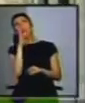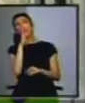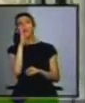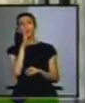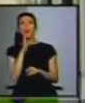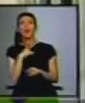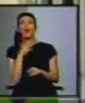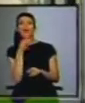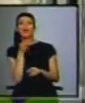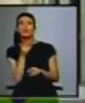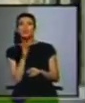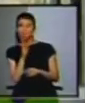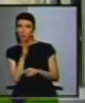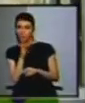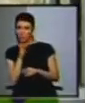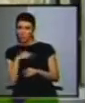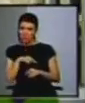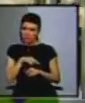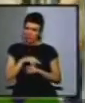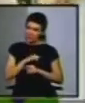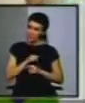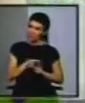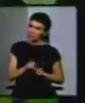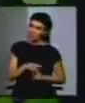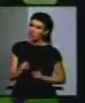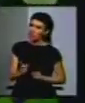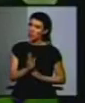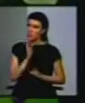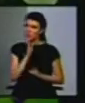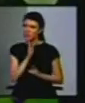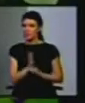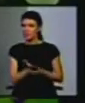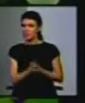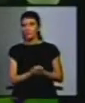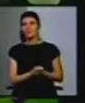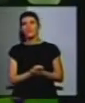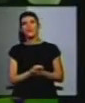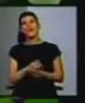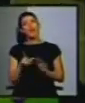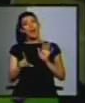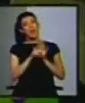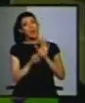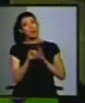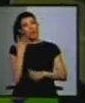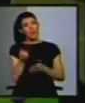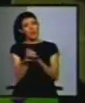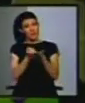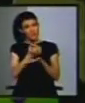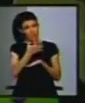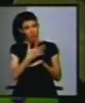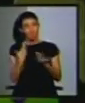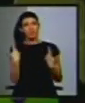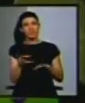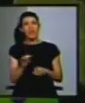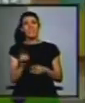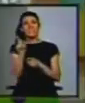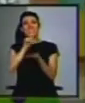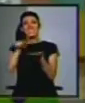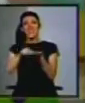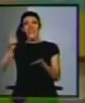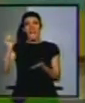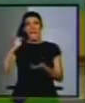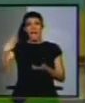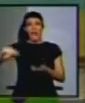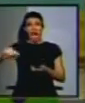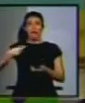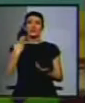dicen como más para calladito y te dicen, llega este otro señora. La nueva ley de fármacos fue aprobada en el Senado y solo resta que sea